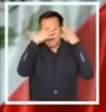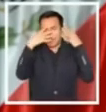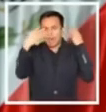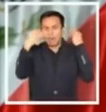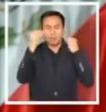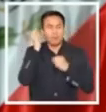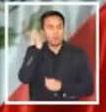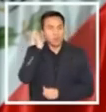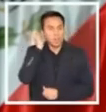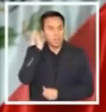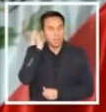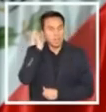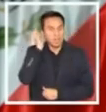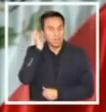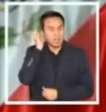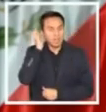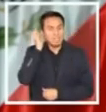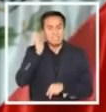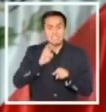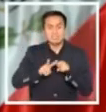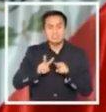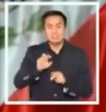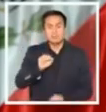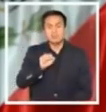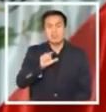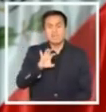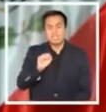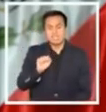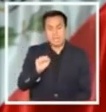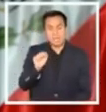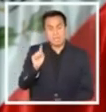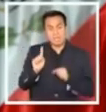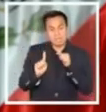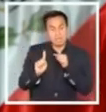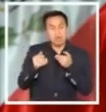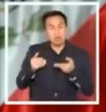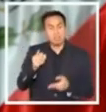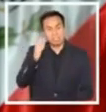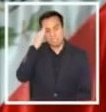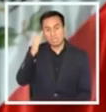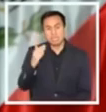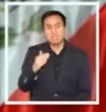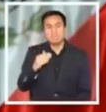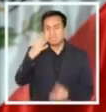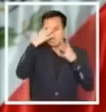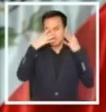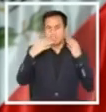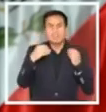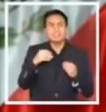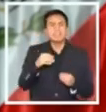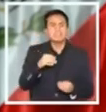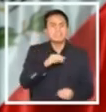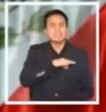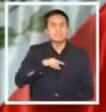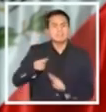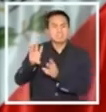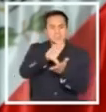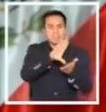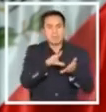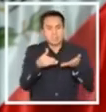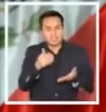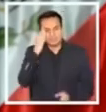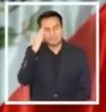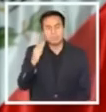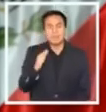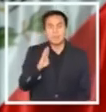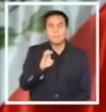embajadora hizo Alicia Bárcenas, hoy día canciller de México? ¿Cómo no agradecer